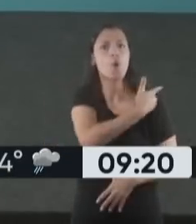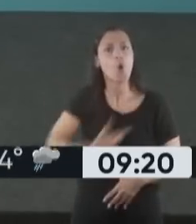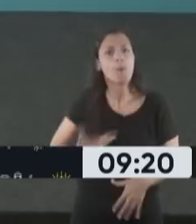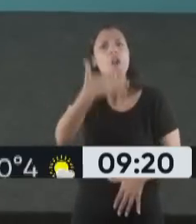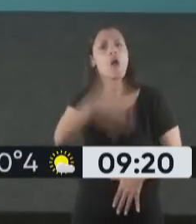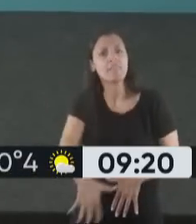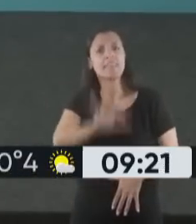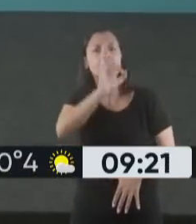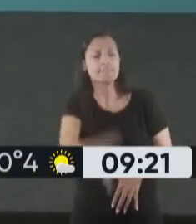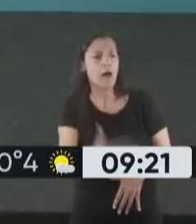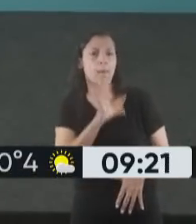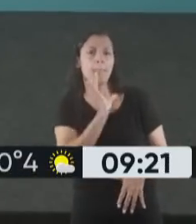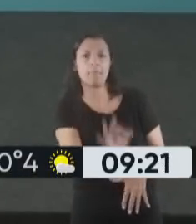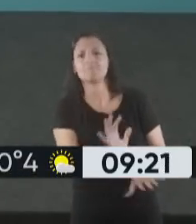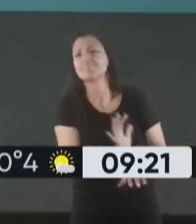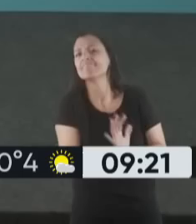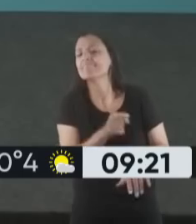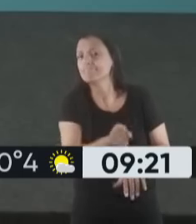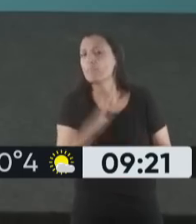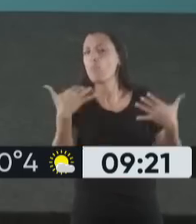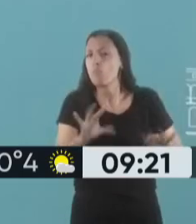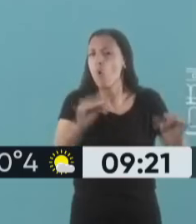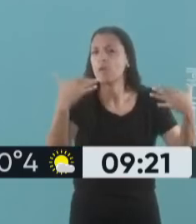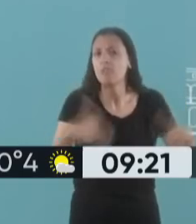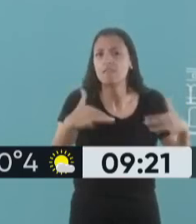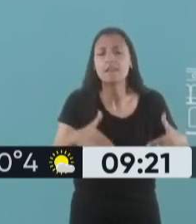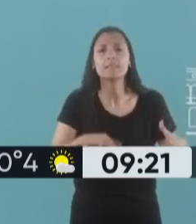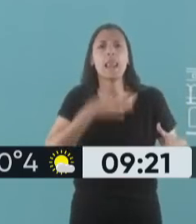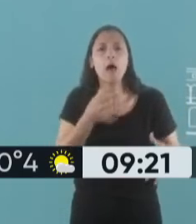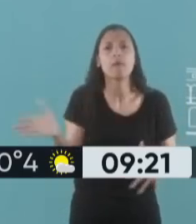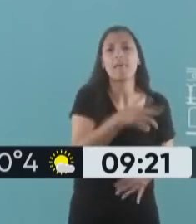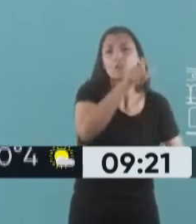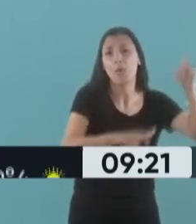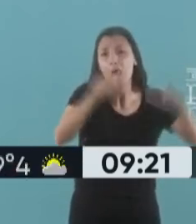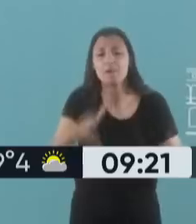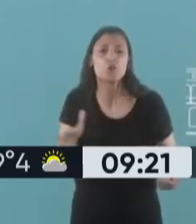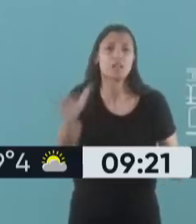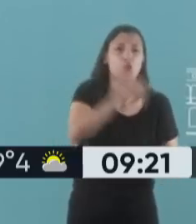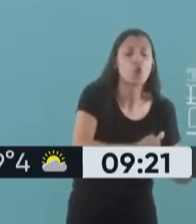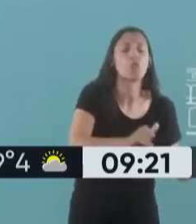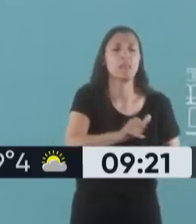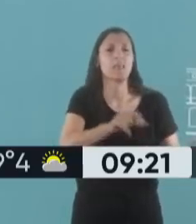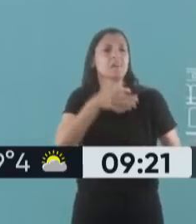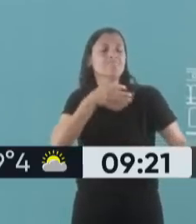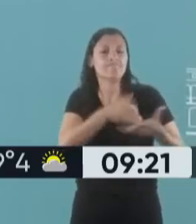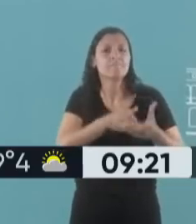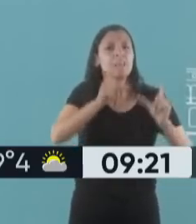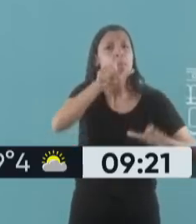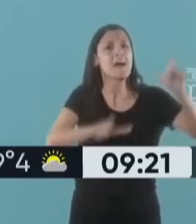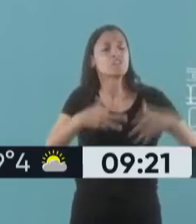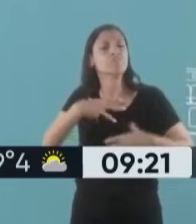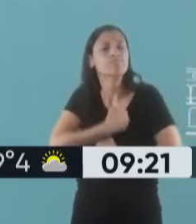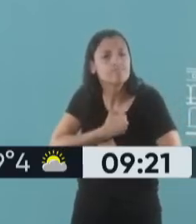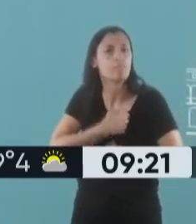entiende que hace muy difícil la vida cotidiana, la previsión, el estado de ánimo con